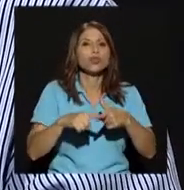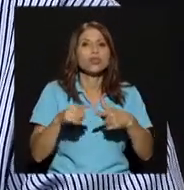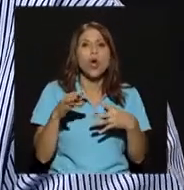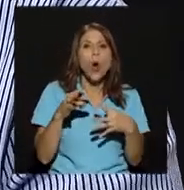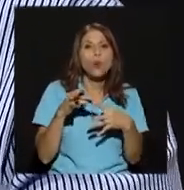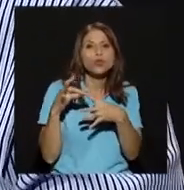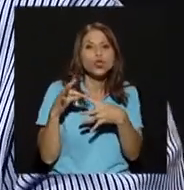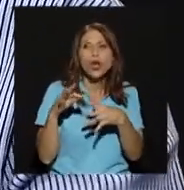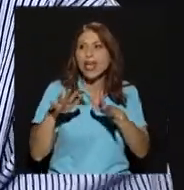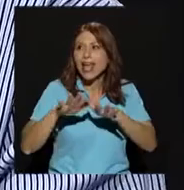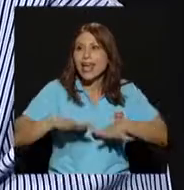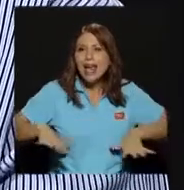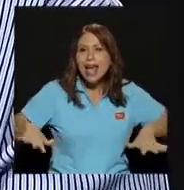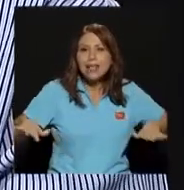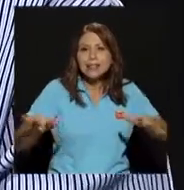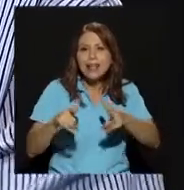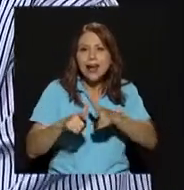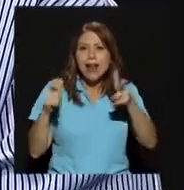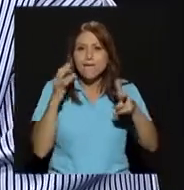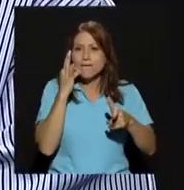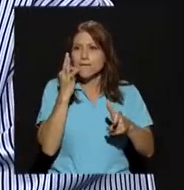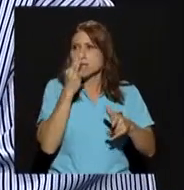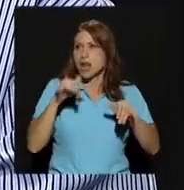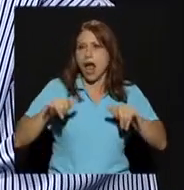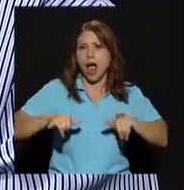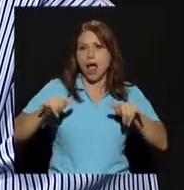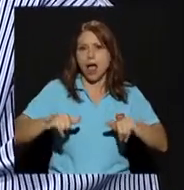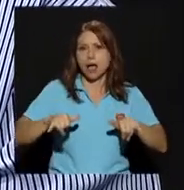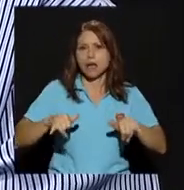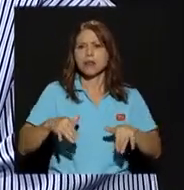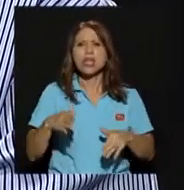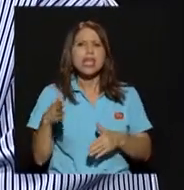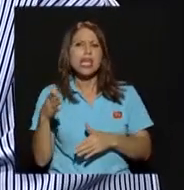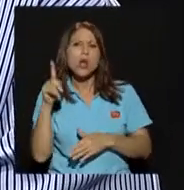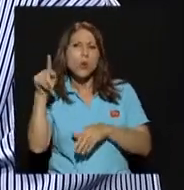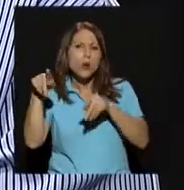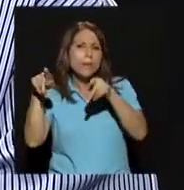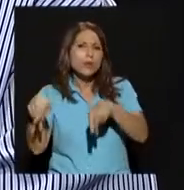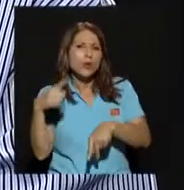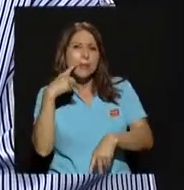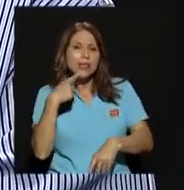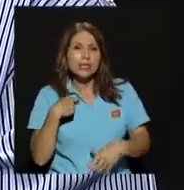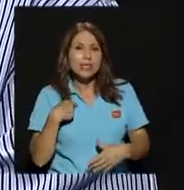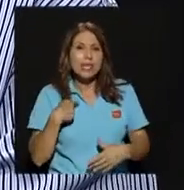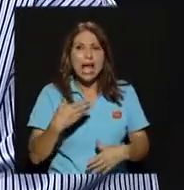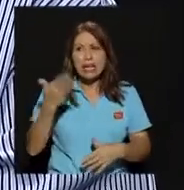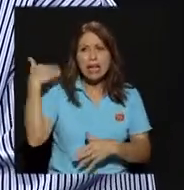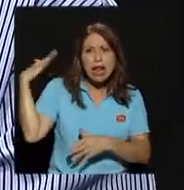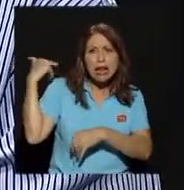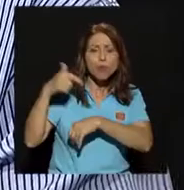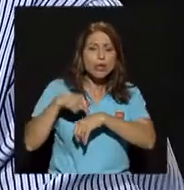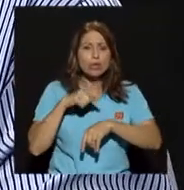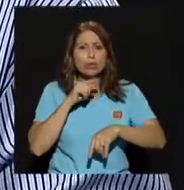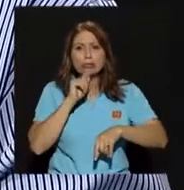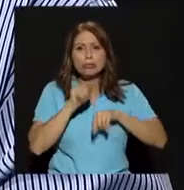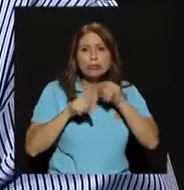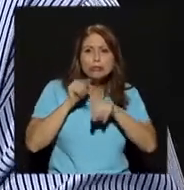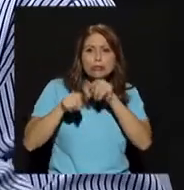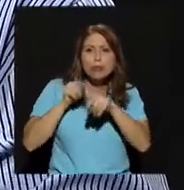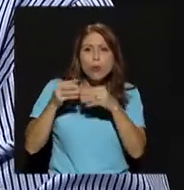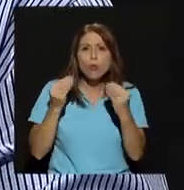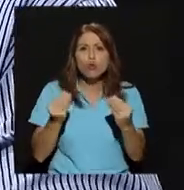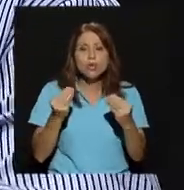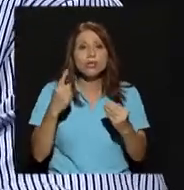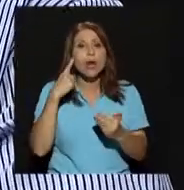esta gran finca. Que incluso alguien me decía que hubieron muchas críticas, porque la universidad